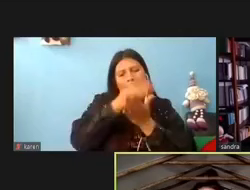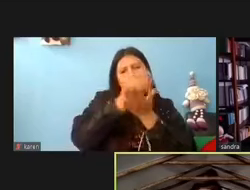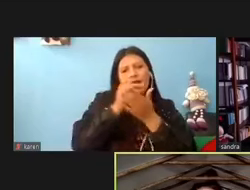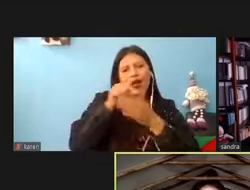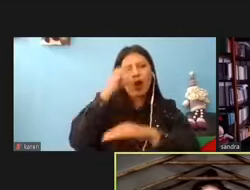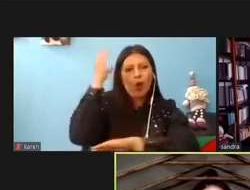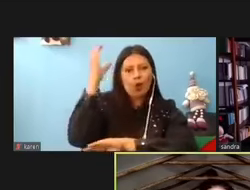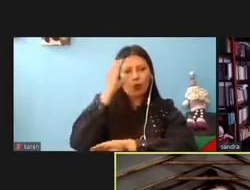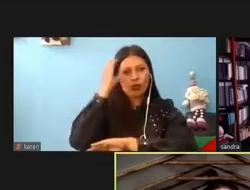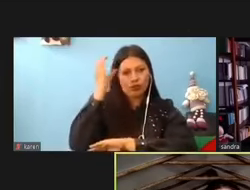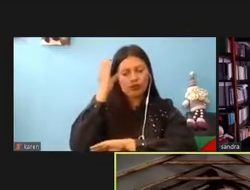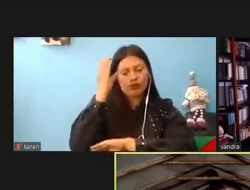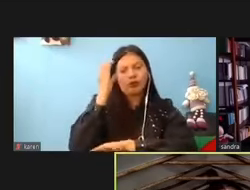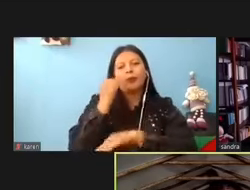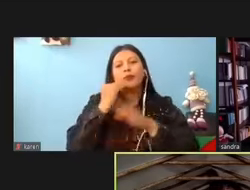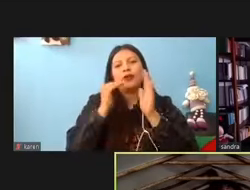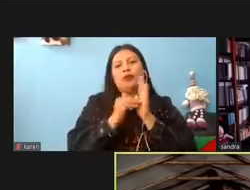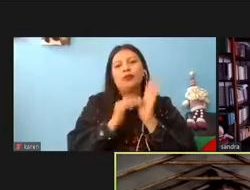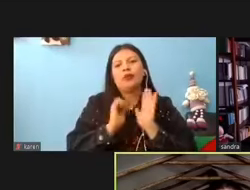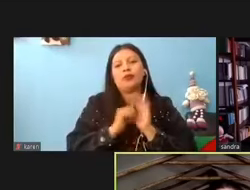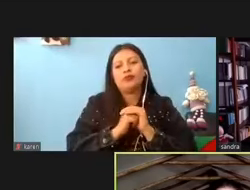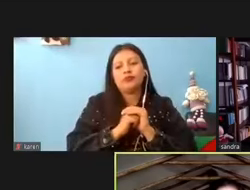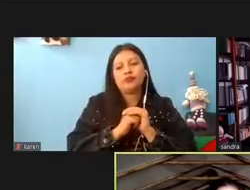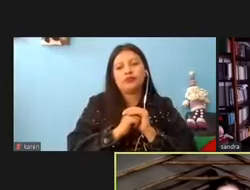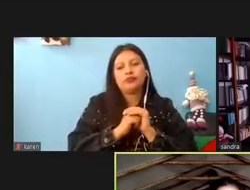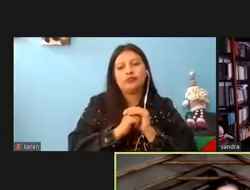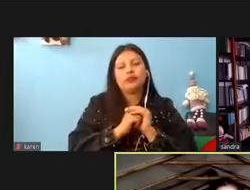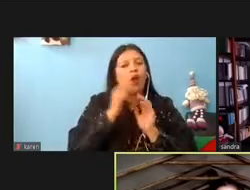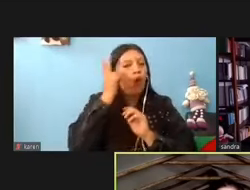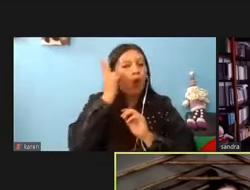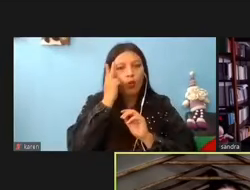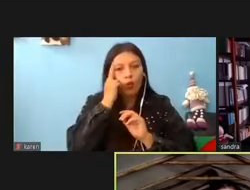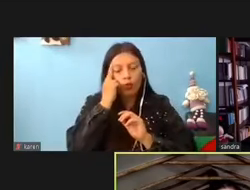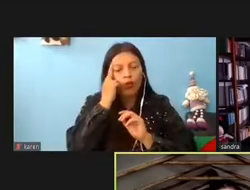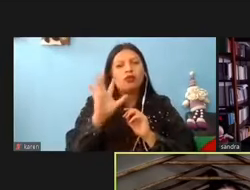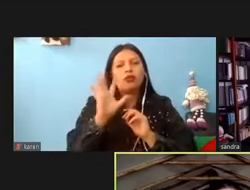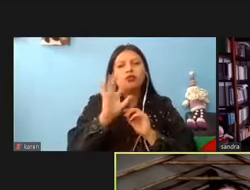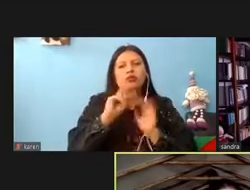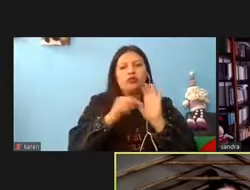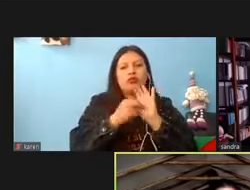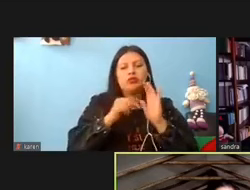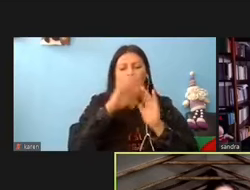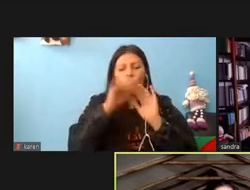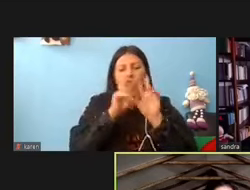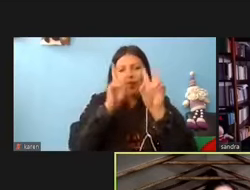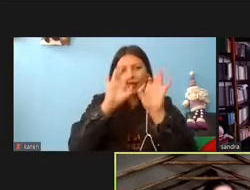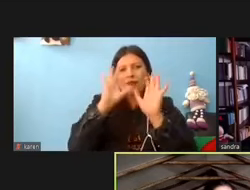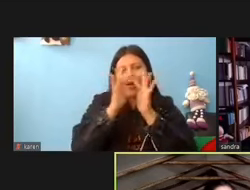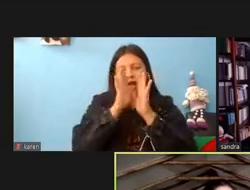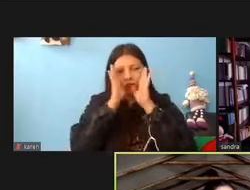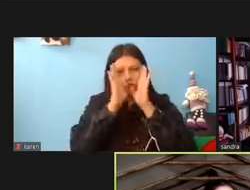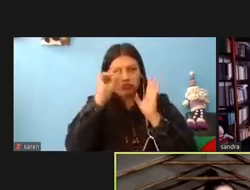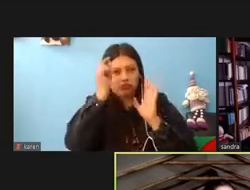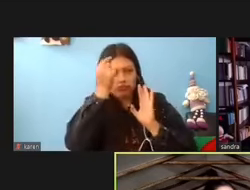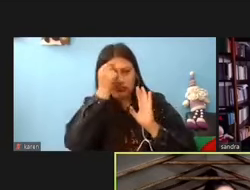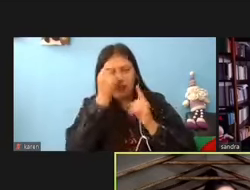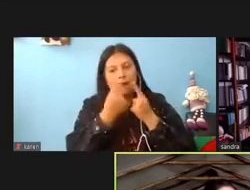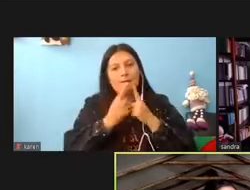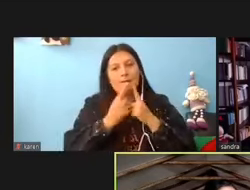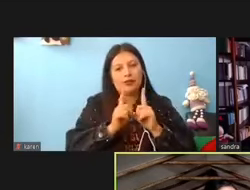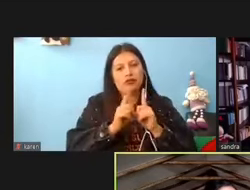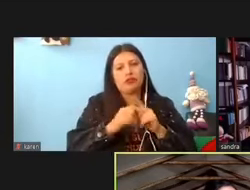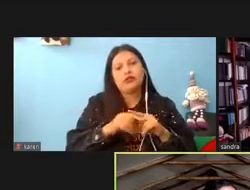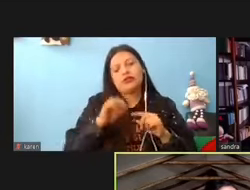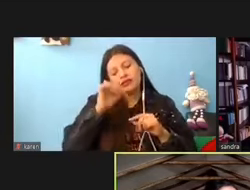país, en este caso desde, obviamente, desde la dimensión de la memoria. Pero, pues